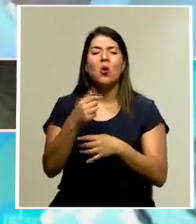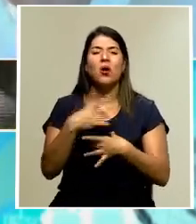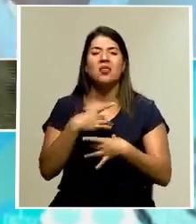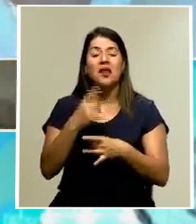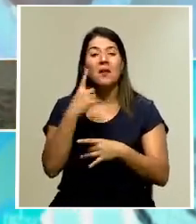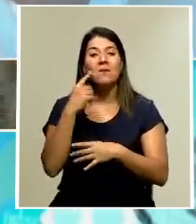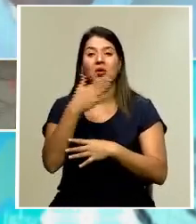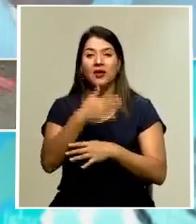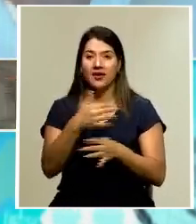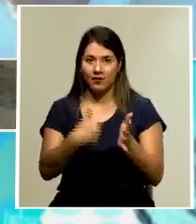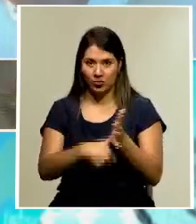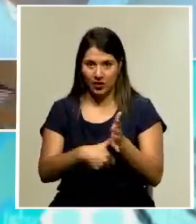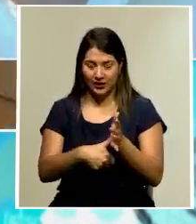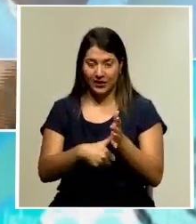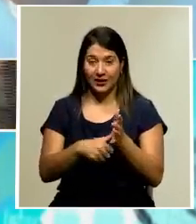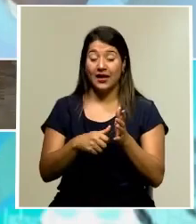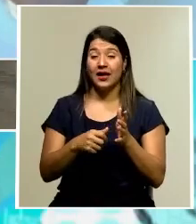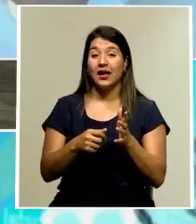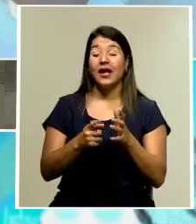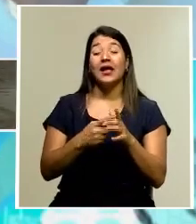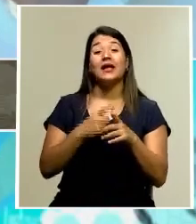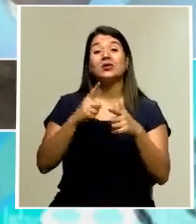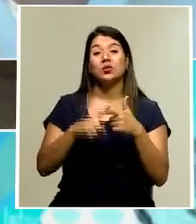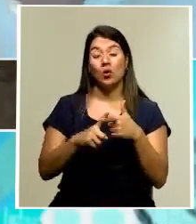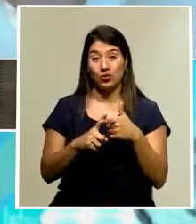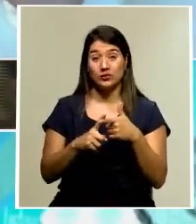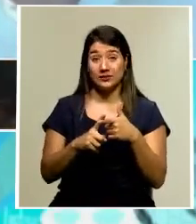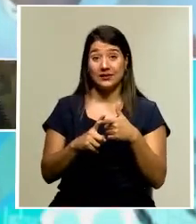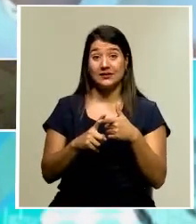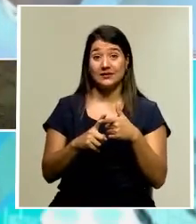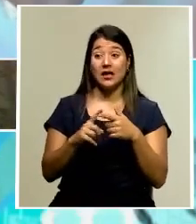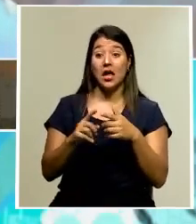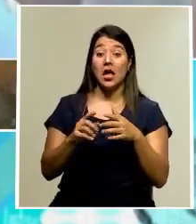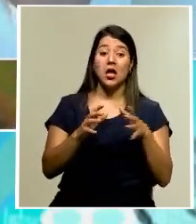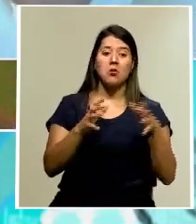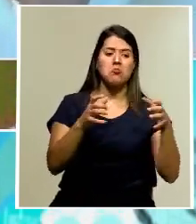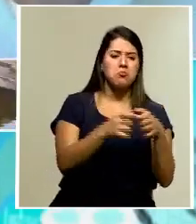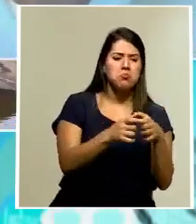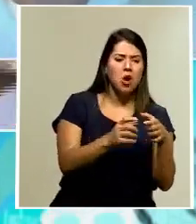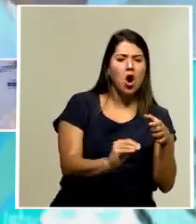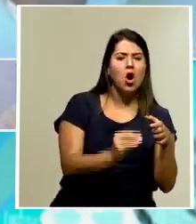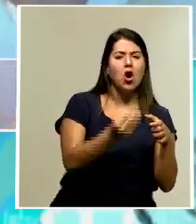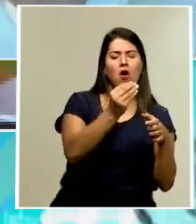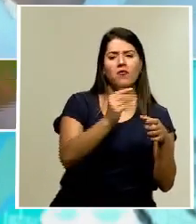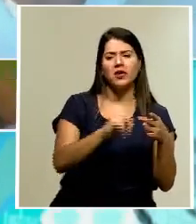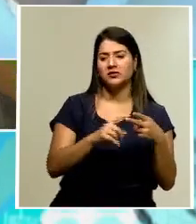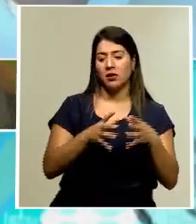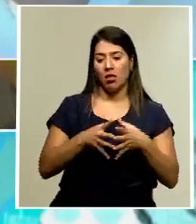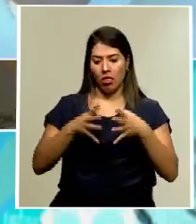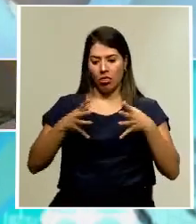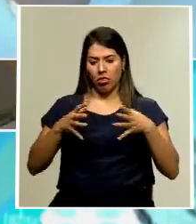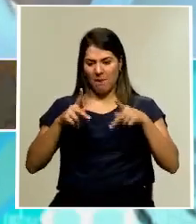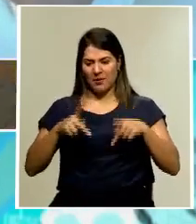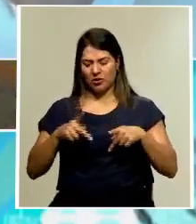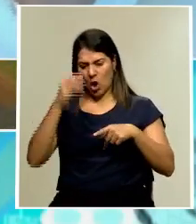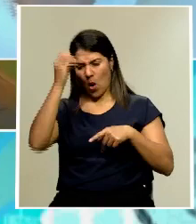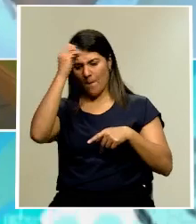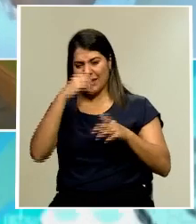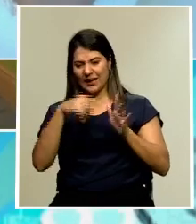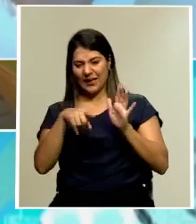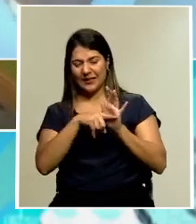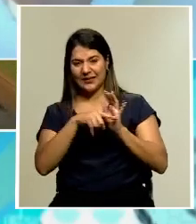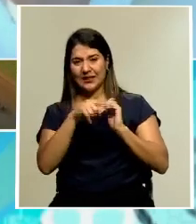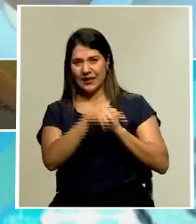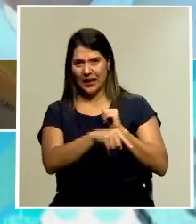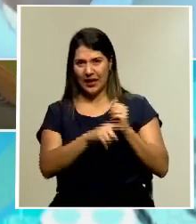manera, este balance entre el bono demográfico, entre las opiniones negativas y entre efectivamente el